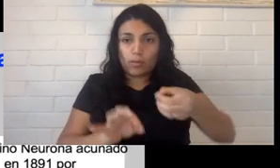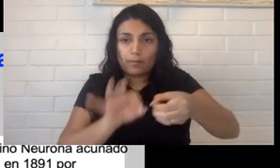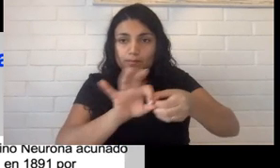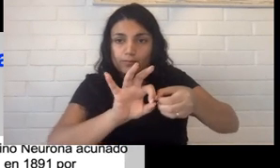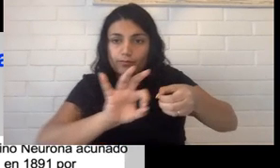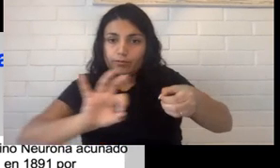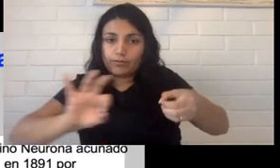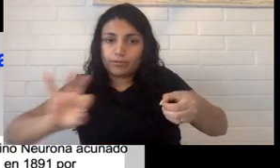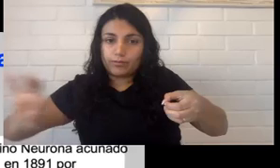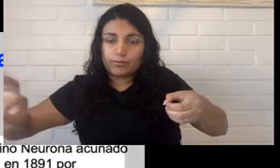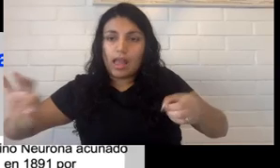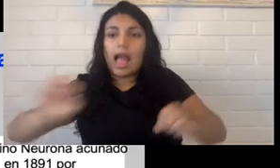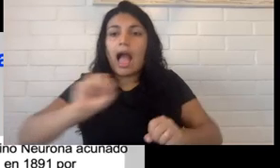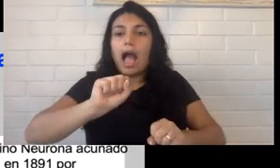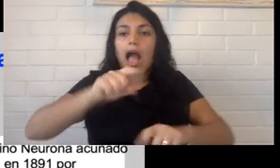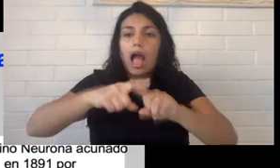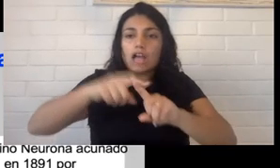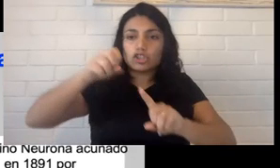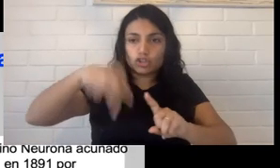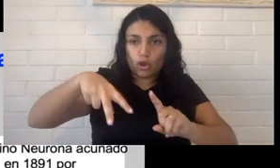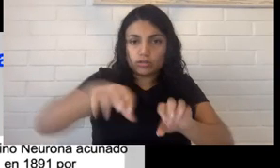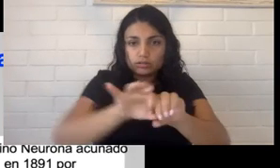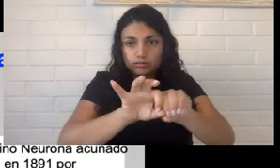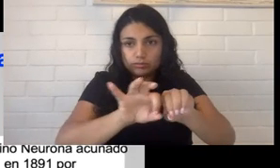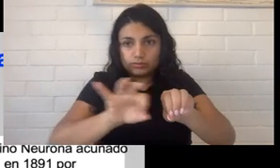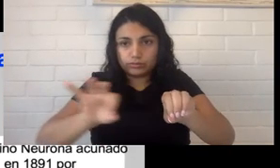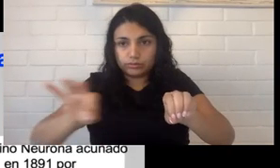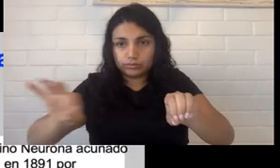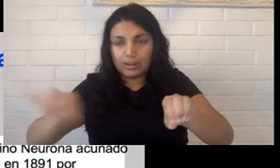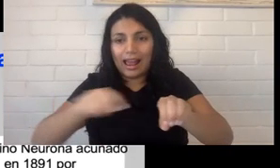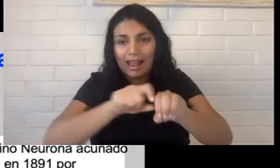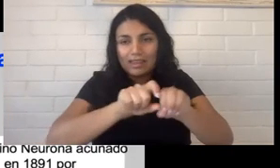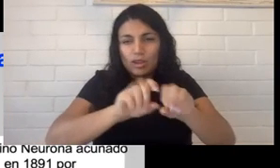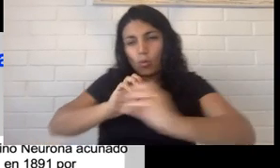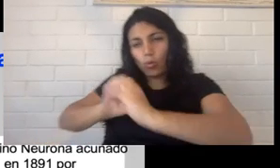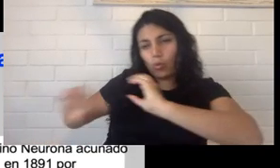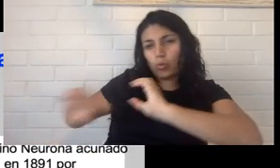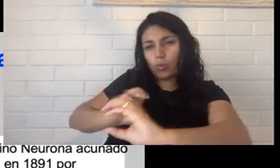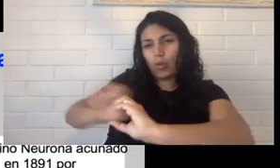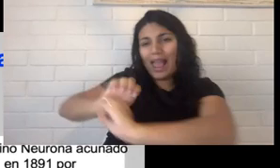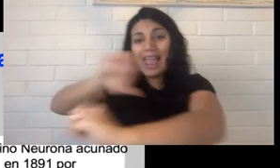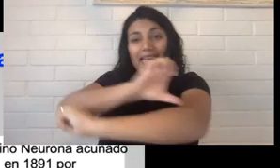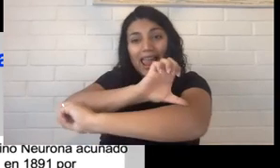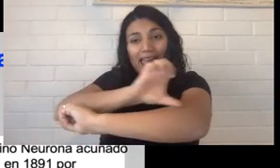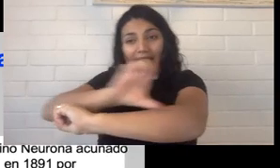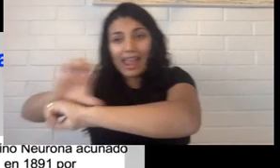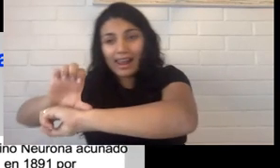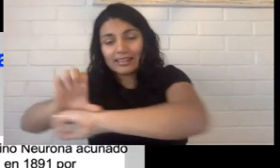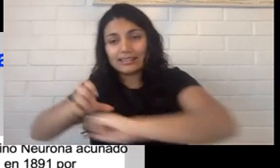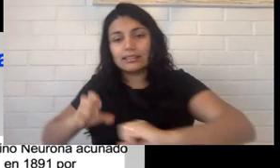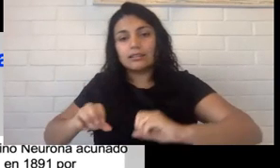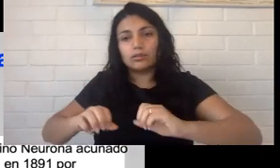permite la conducción de actividad eléctrica a lo largo de él, y esto en algunos tipos de sinapsis